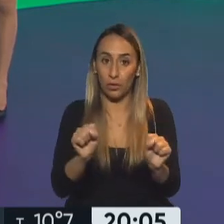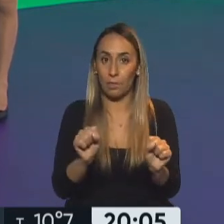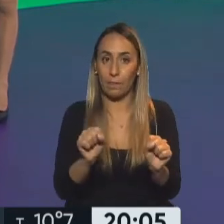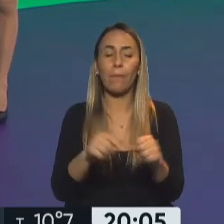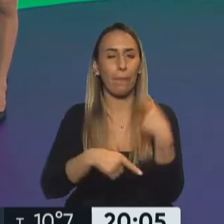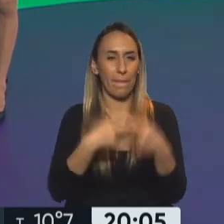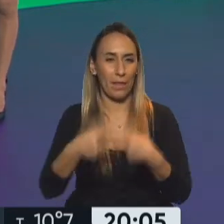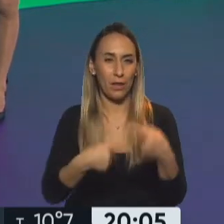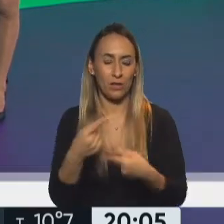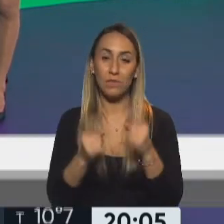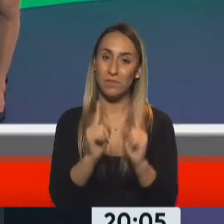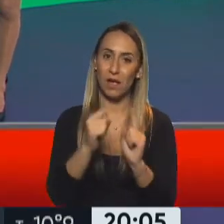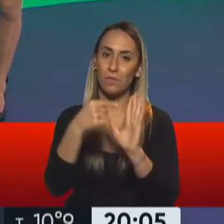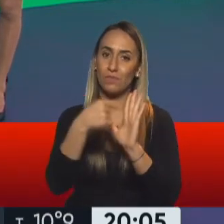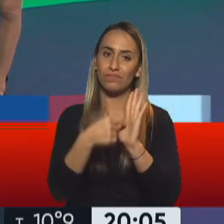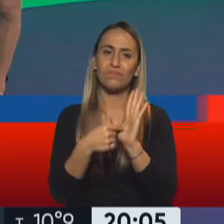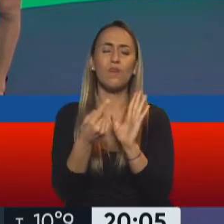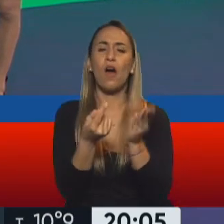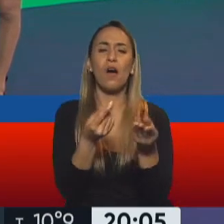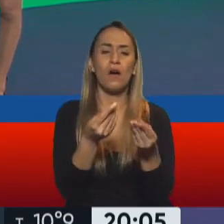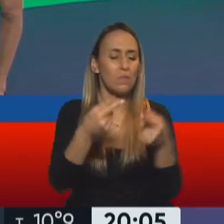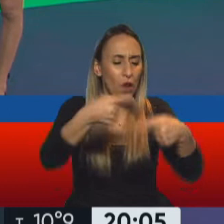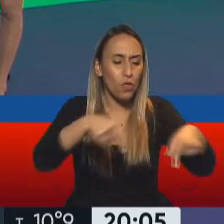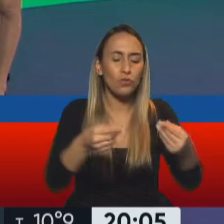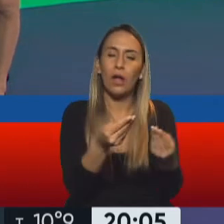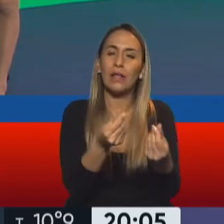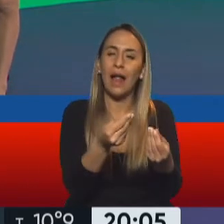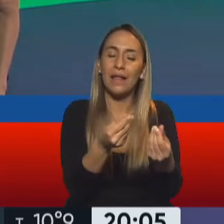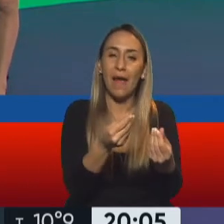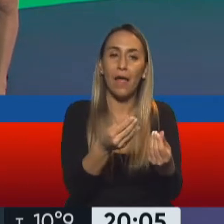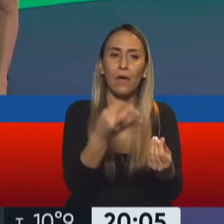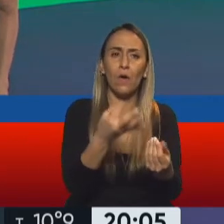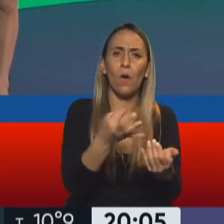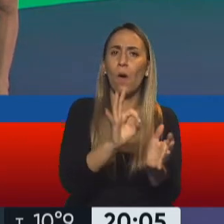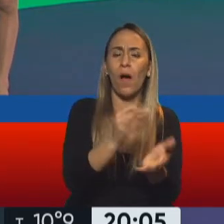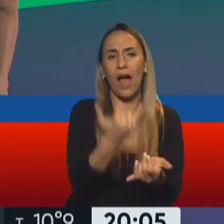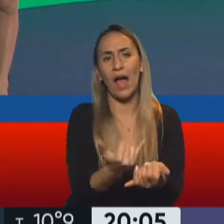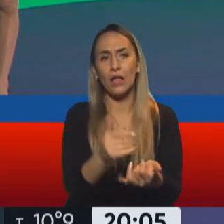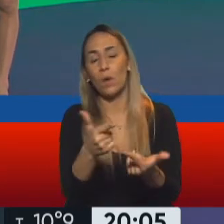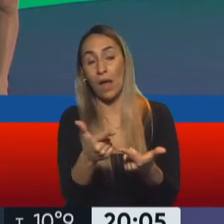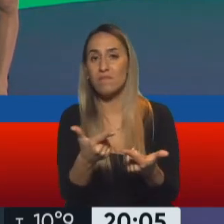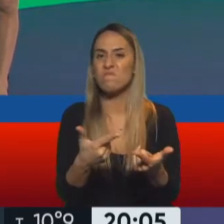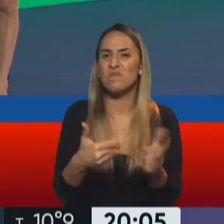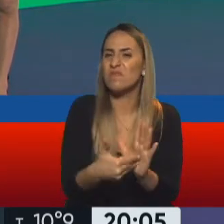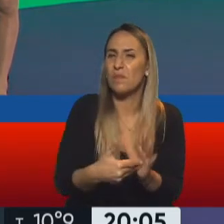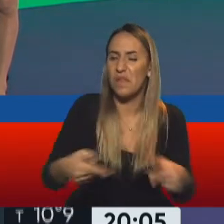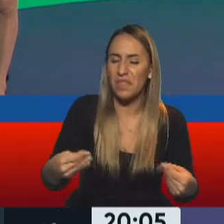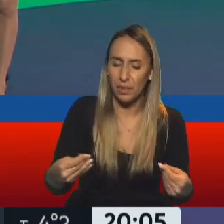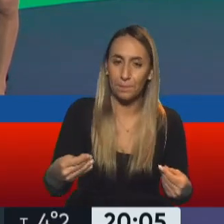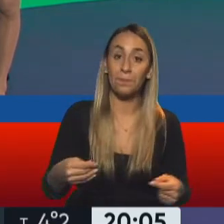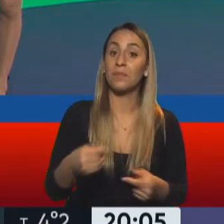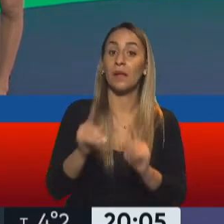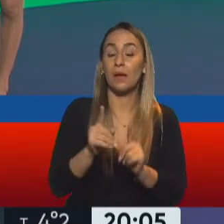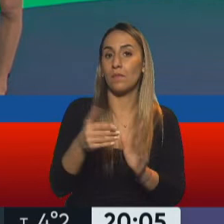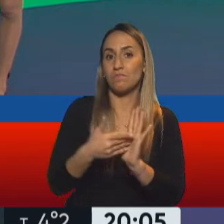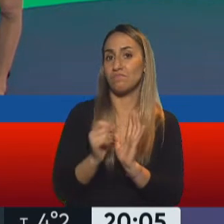este tema de los aspectos que inciden en la calidad y disponibilidad. Otro de los aspectos tiene que ver con la región de dónde